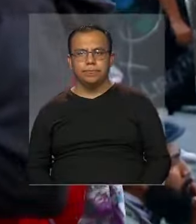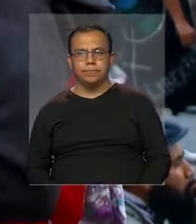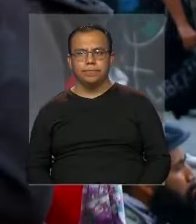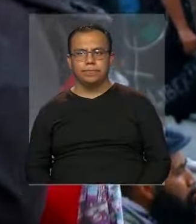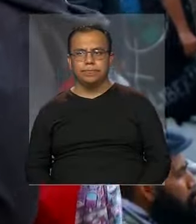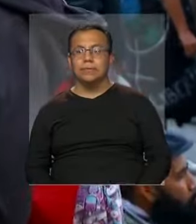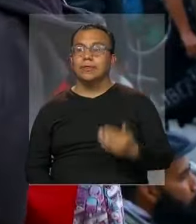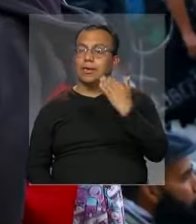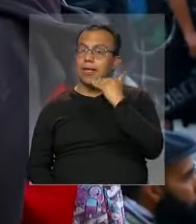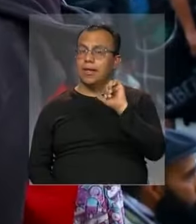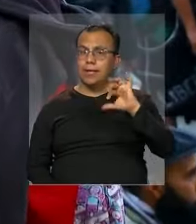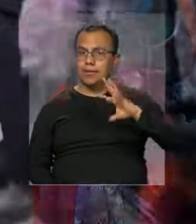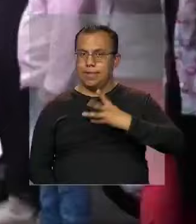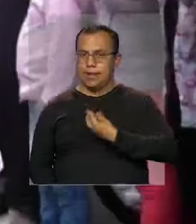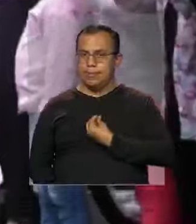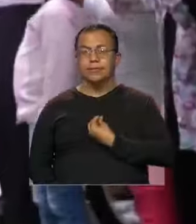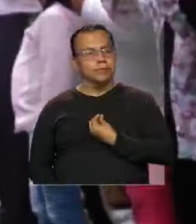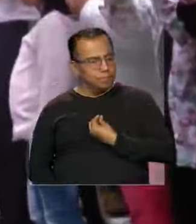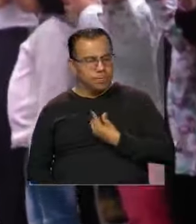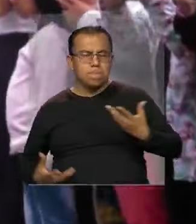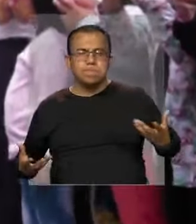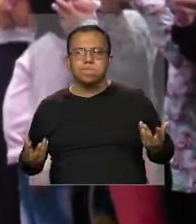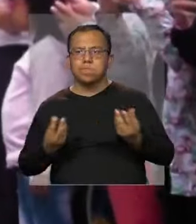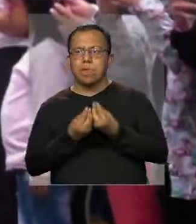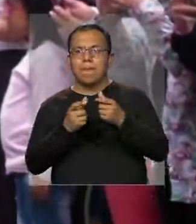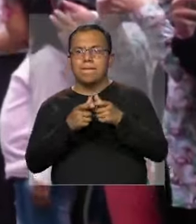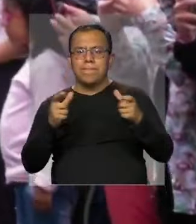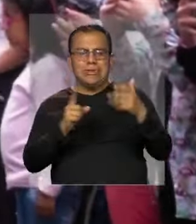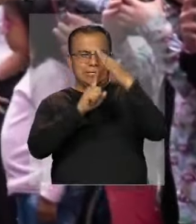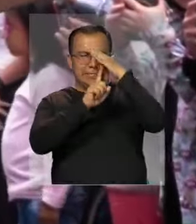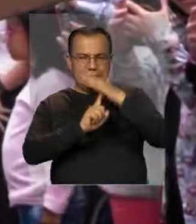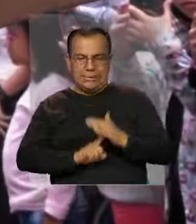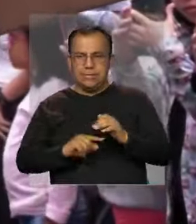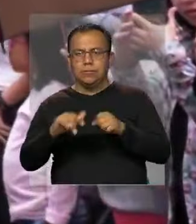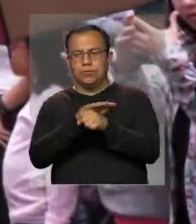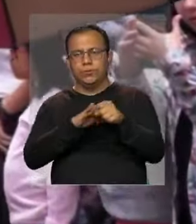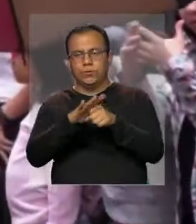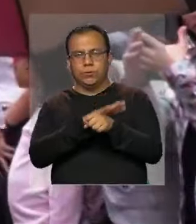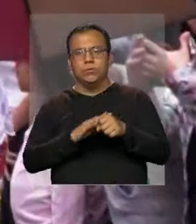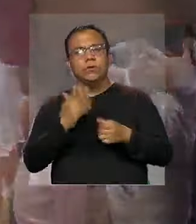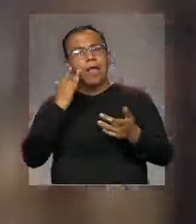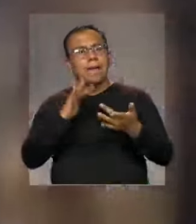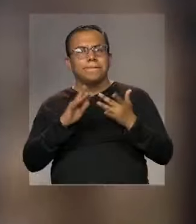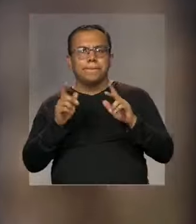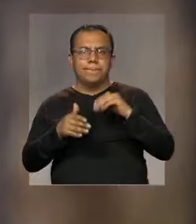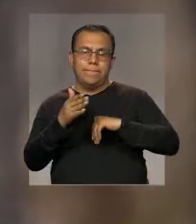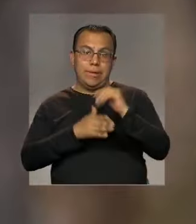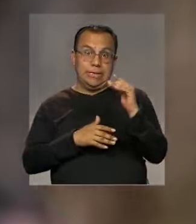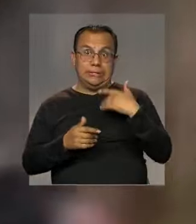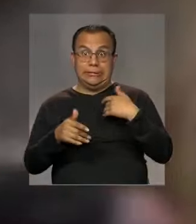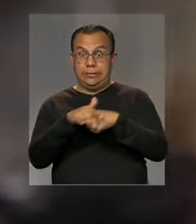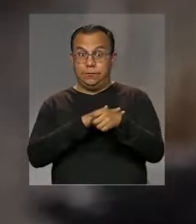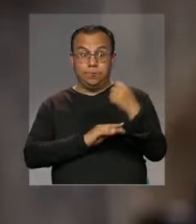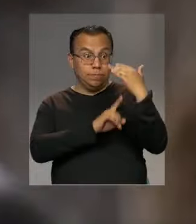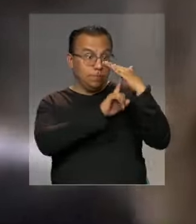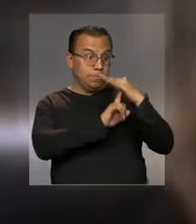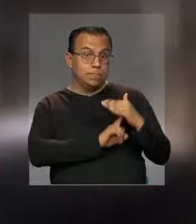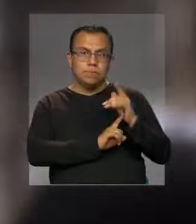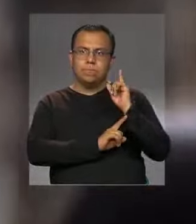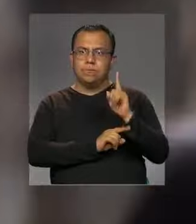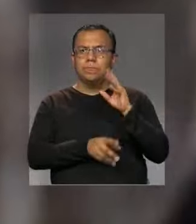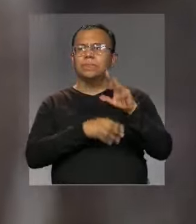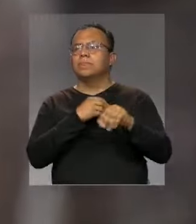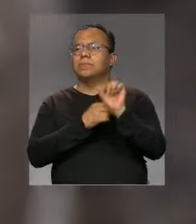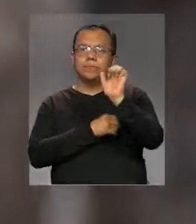Las mujeres trans hacen parte de la población más oprimida de estos sectores, pues además de combatir la discriminación, son